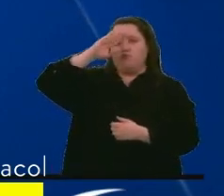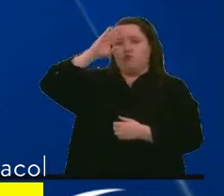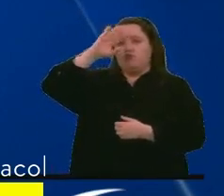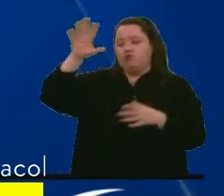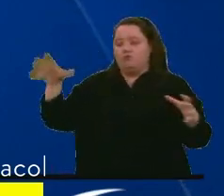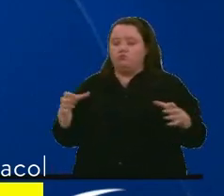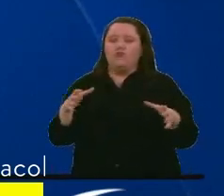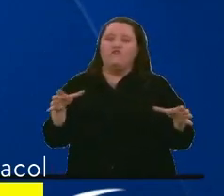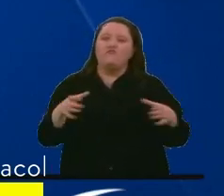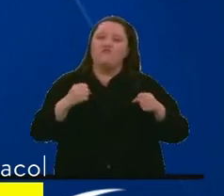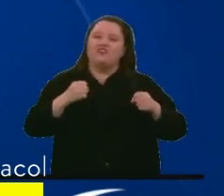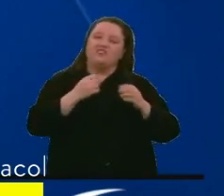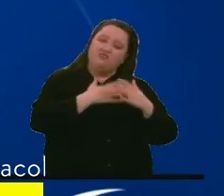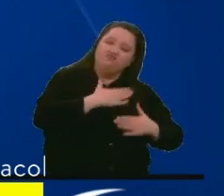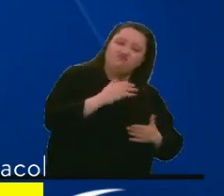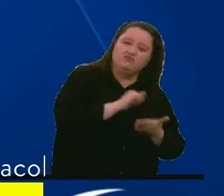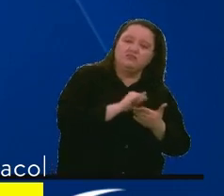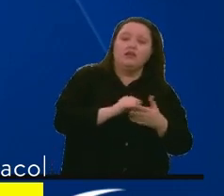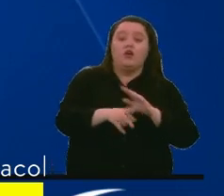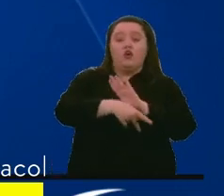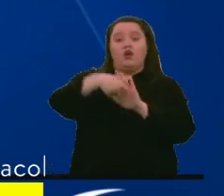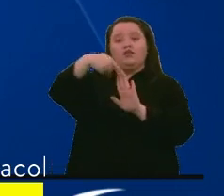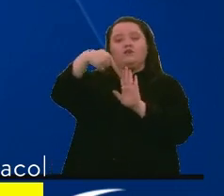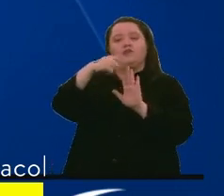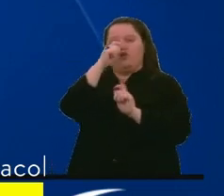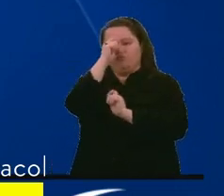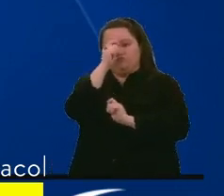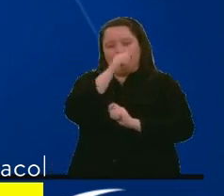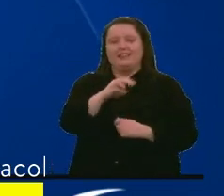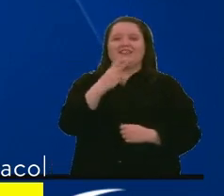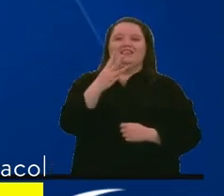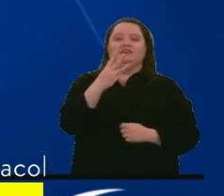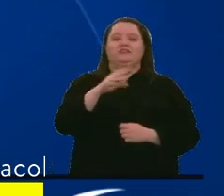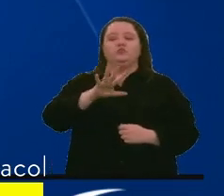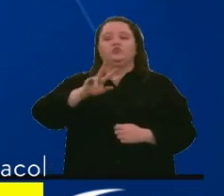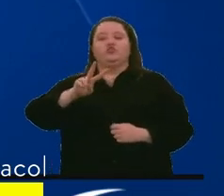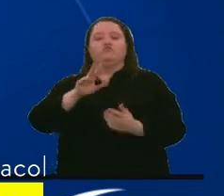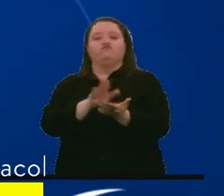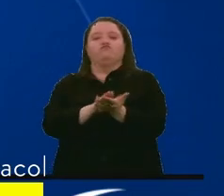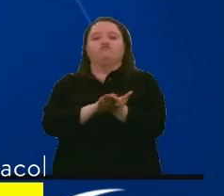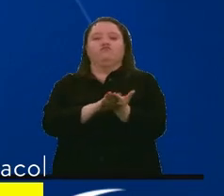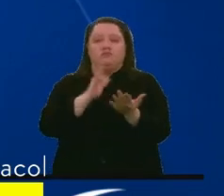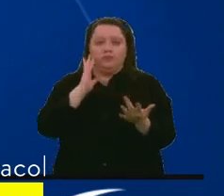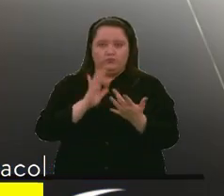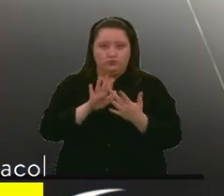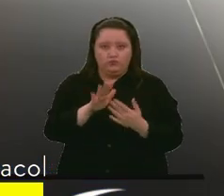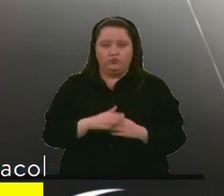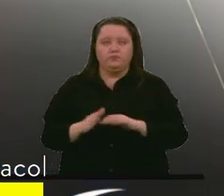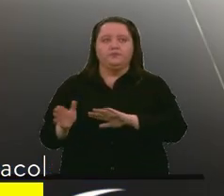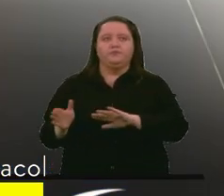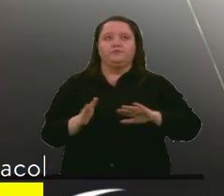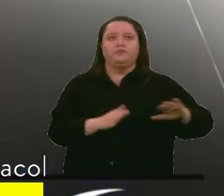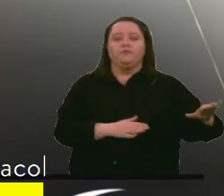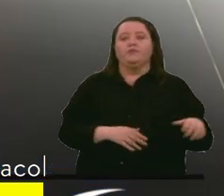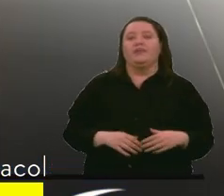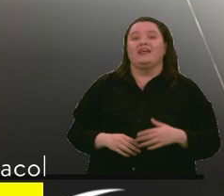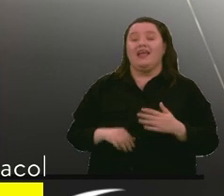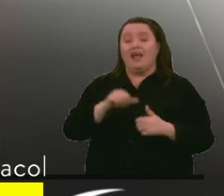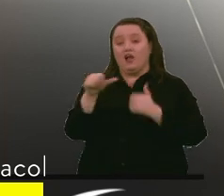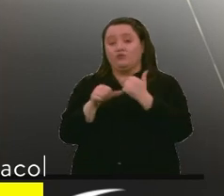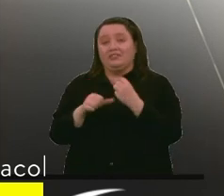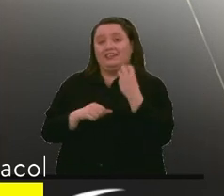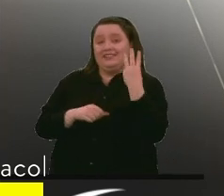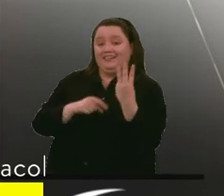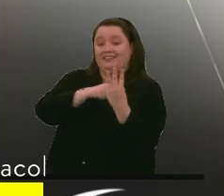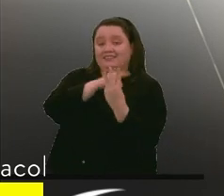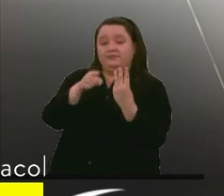fuerza disponible. En su hoja de vida tenía 3 condecoraciones y 52 felicitaciones. Entre los 3 auxiliares de